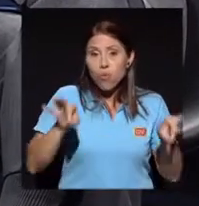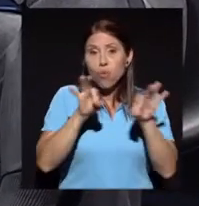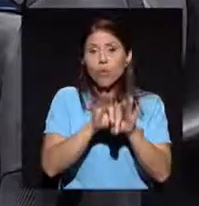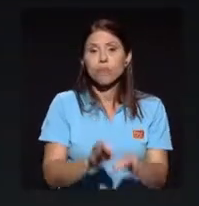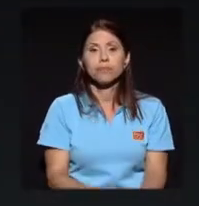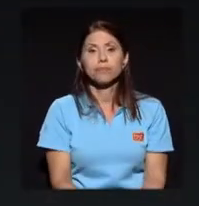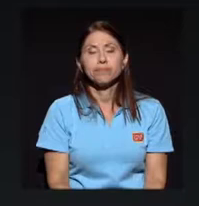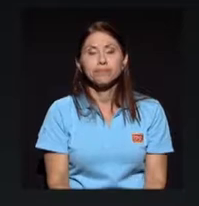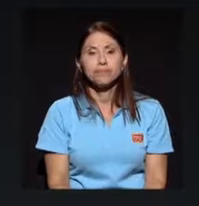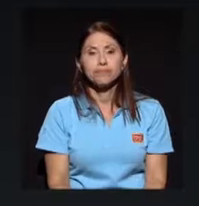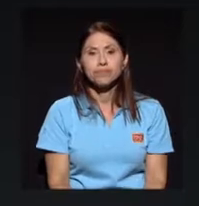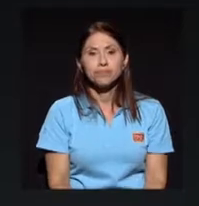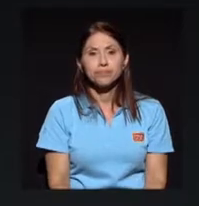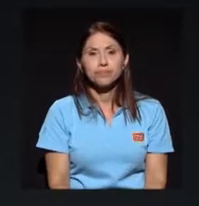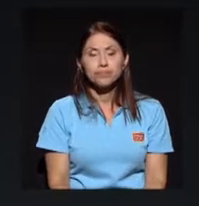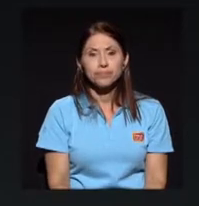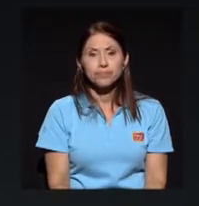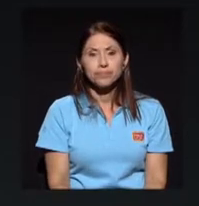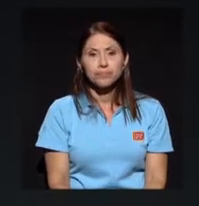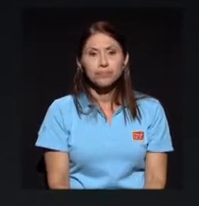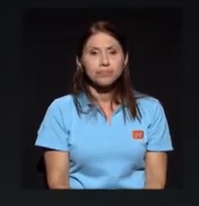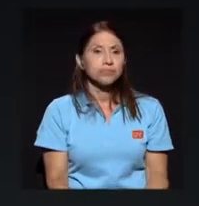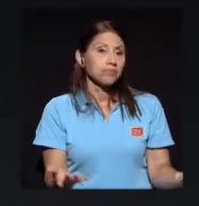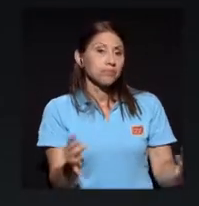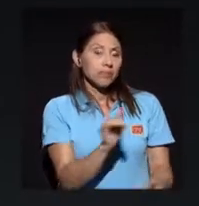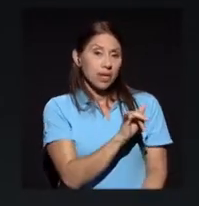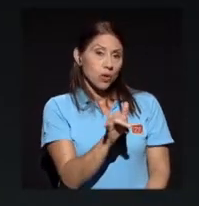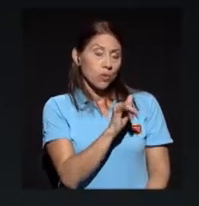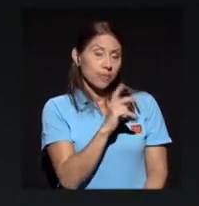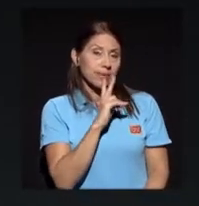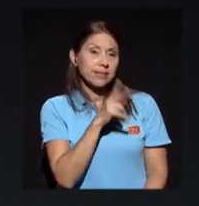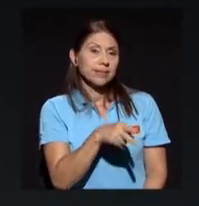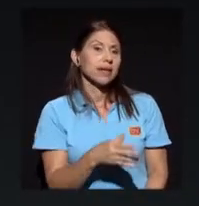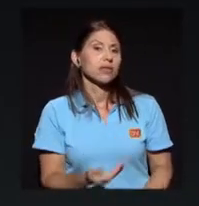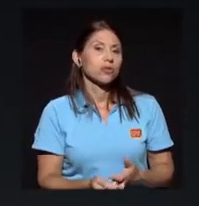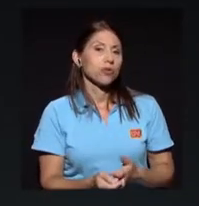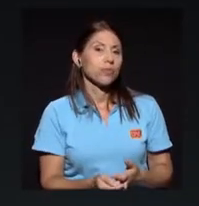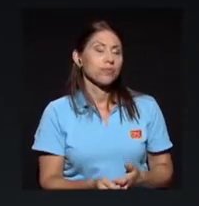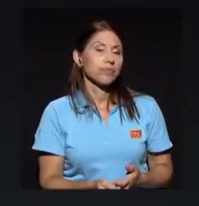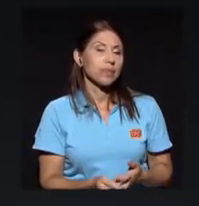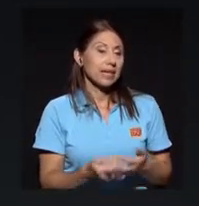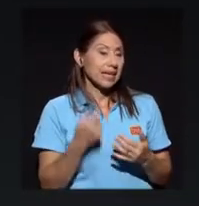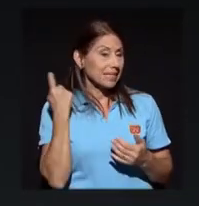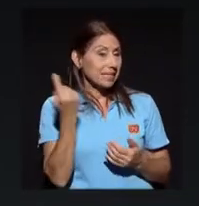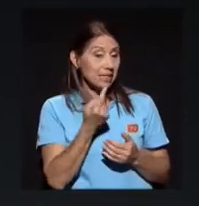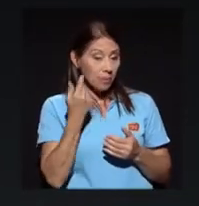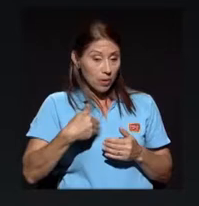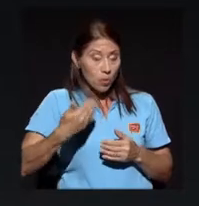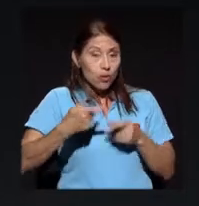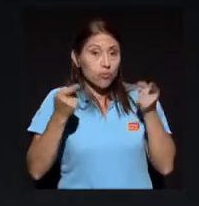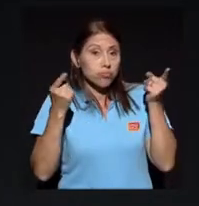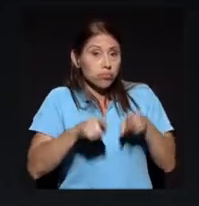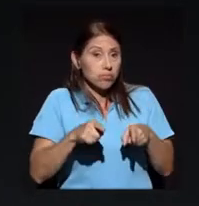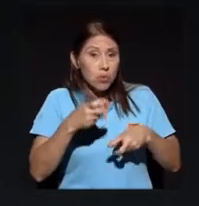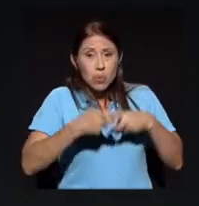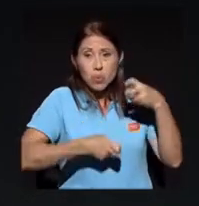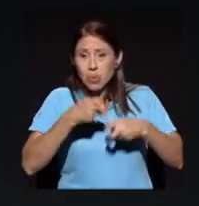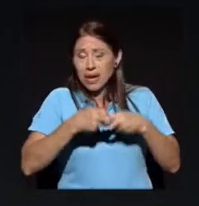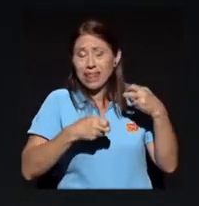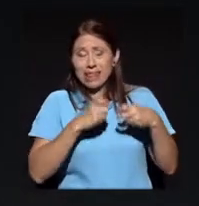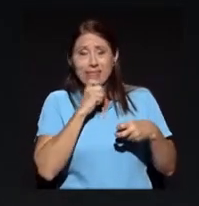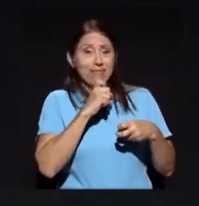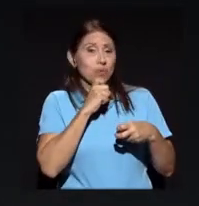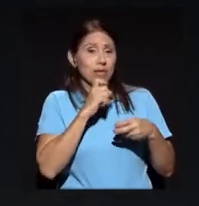bueno igualmente es cierto que después de una dificultad muy grande había un municipio